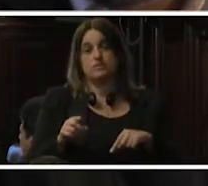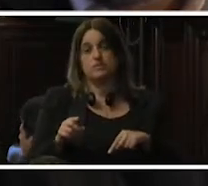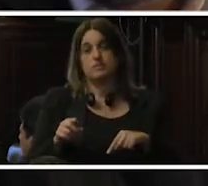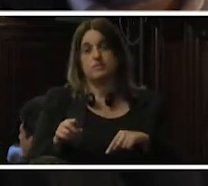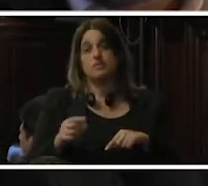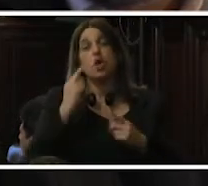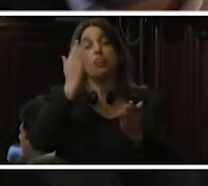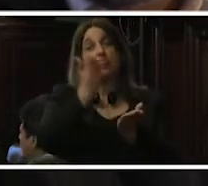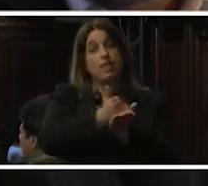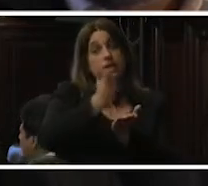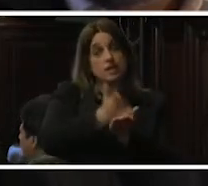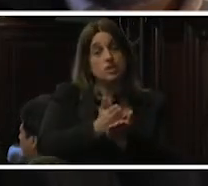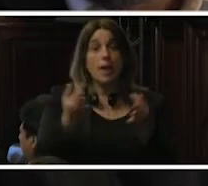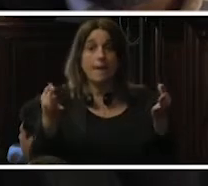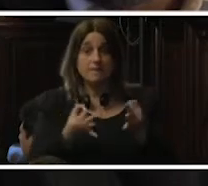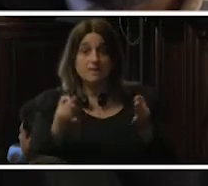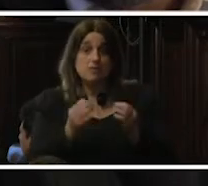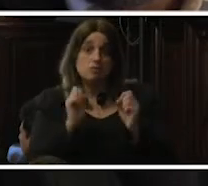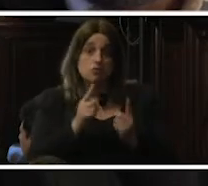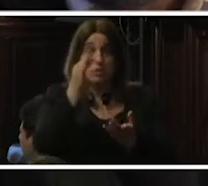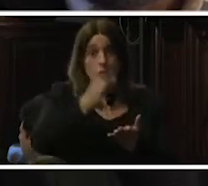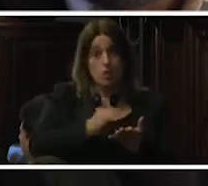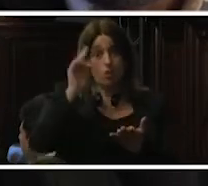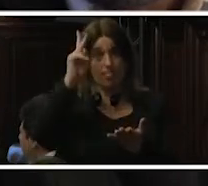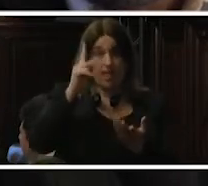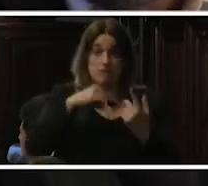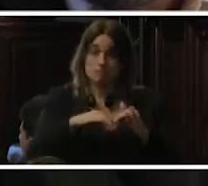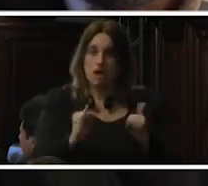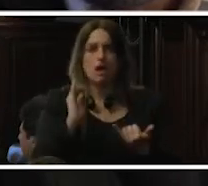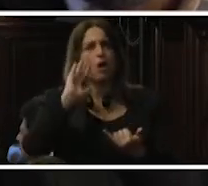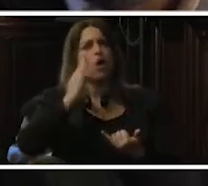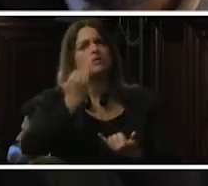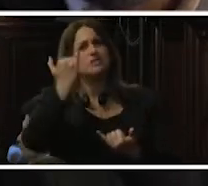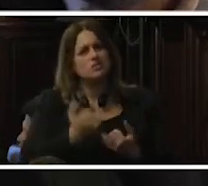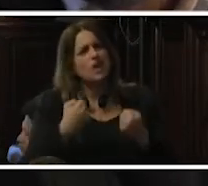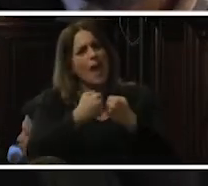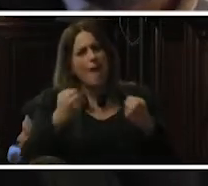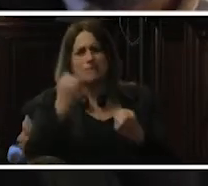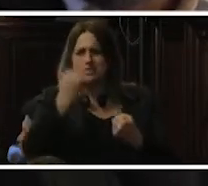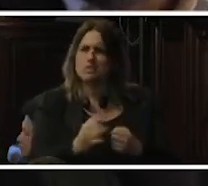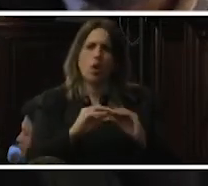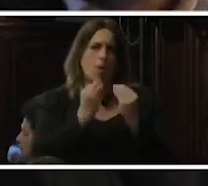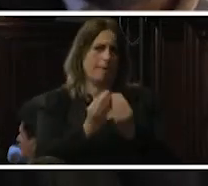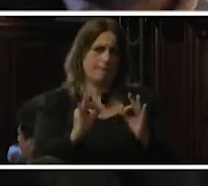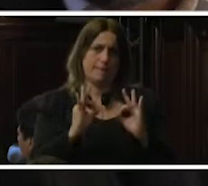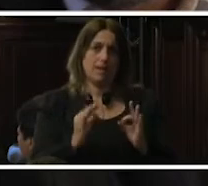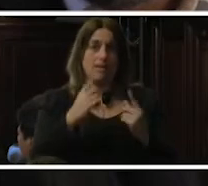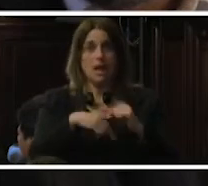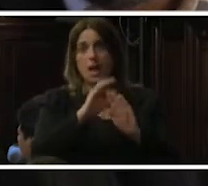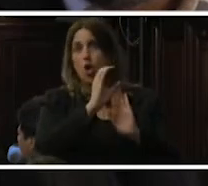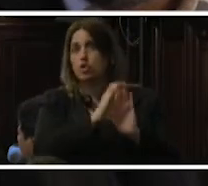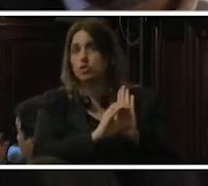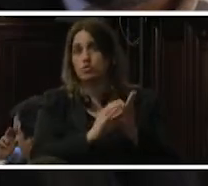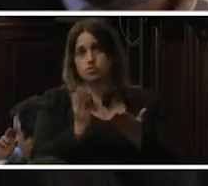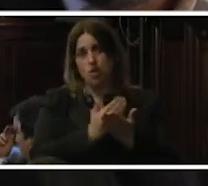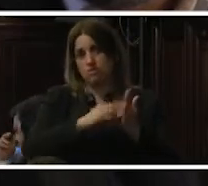Los derechos específicos de los pueblos indígenas han sido reconocidos de forma amplia e integral en la Constitución de la